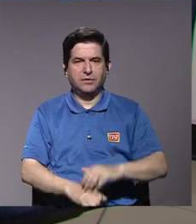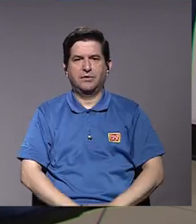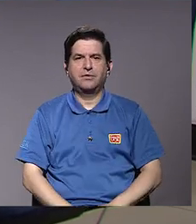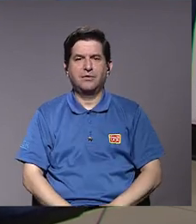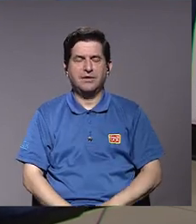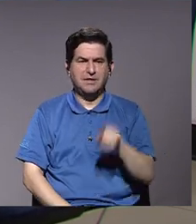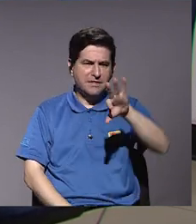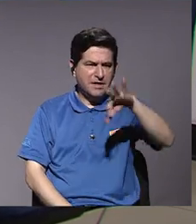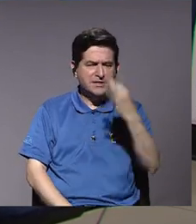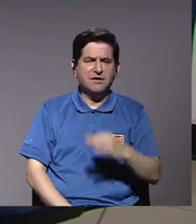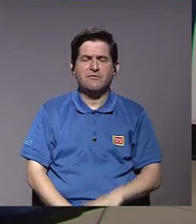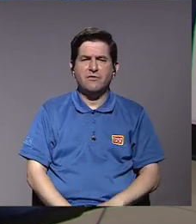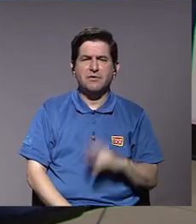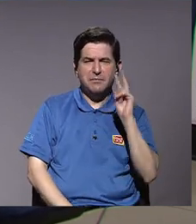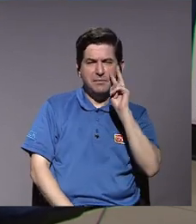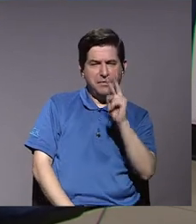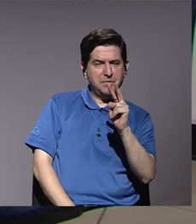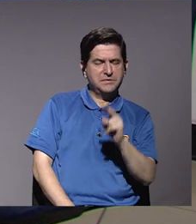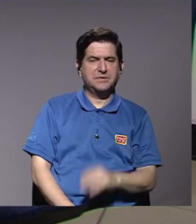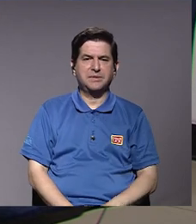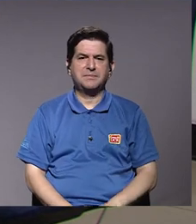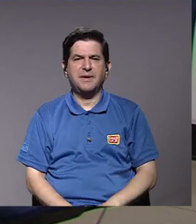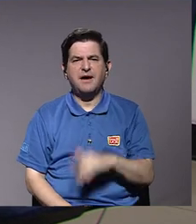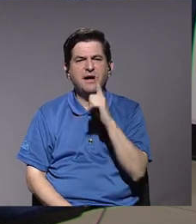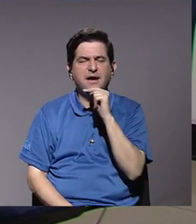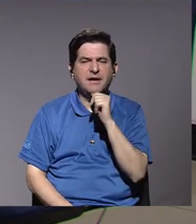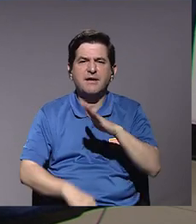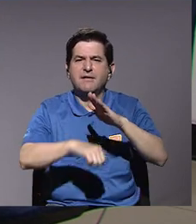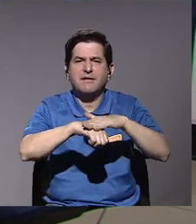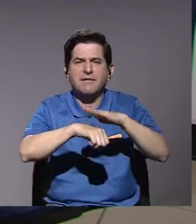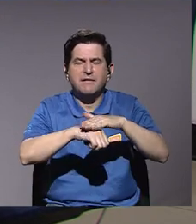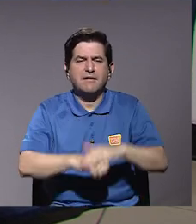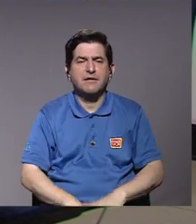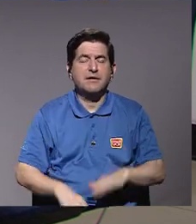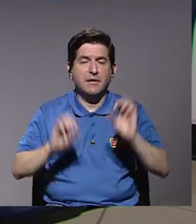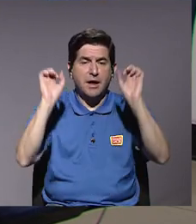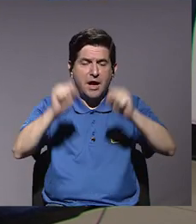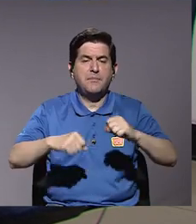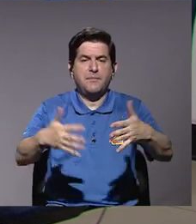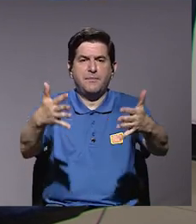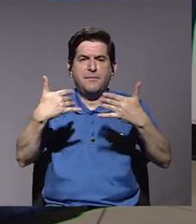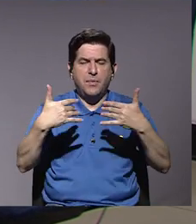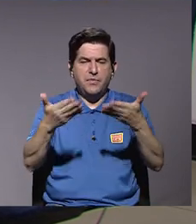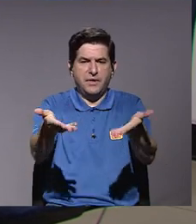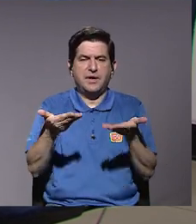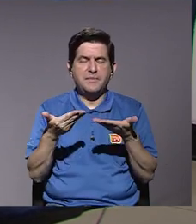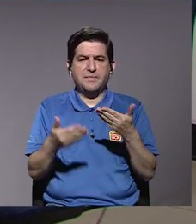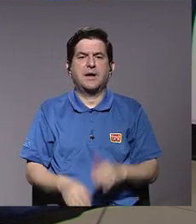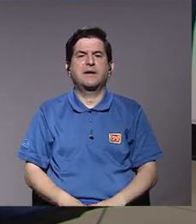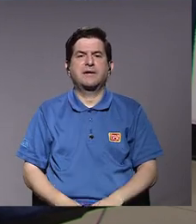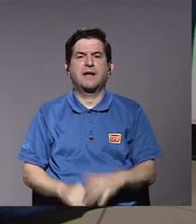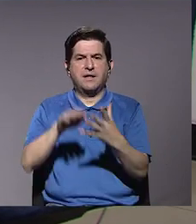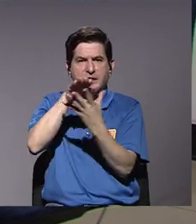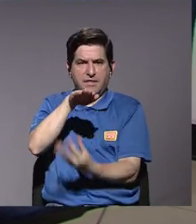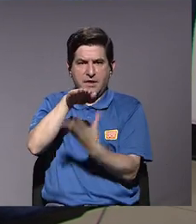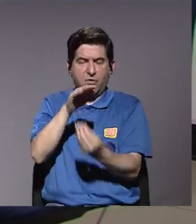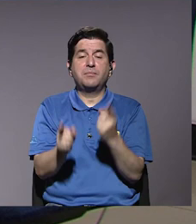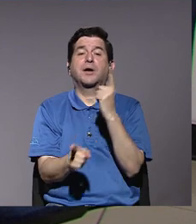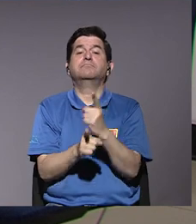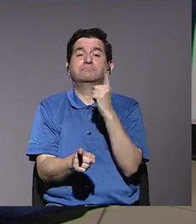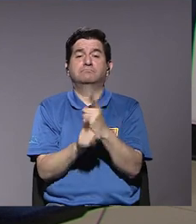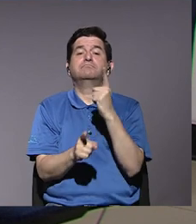que yo hago, así es como se autoriza o se ve quién nada más está autorizado a ir a sacar mi expediente y darme la